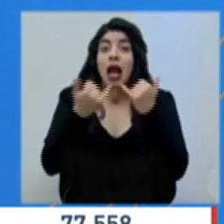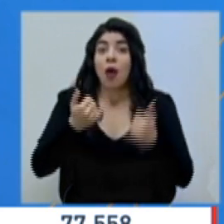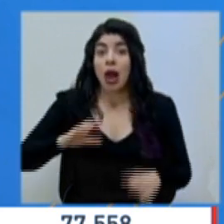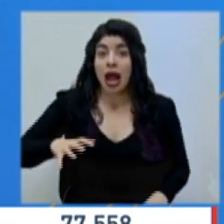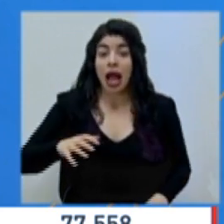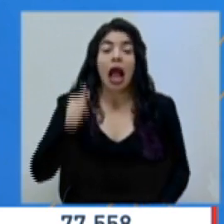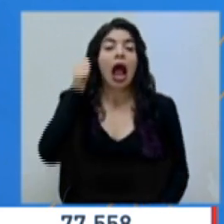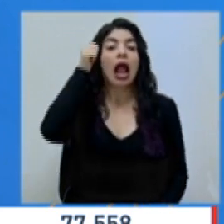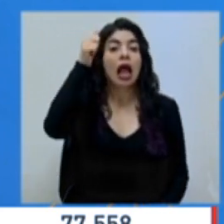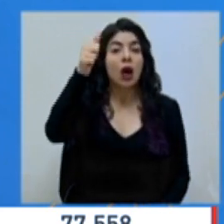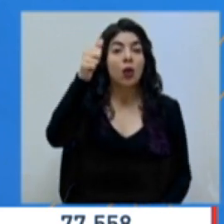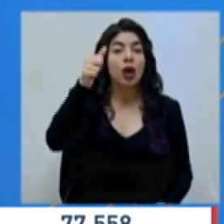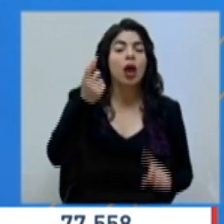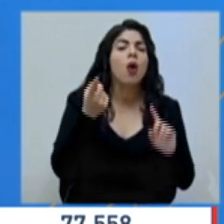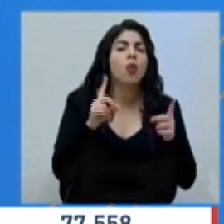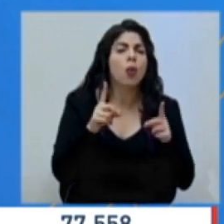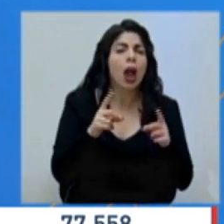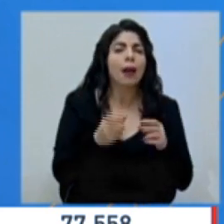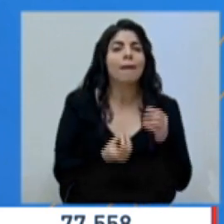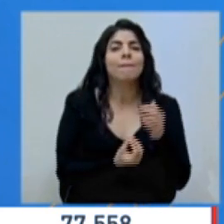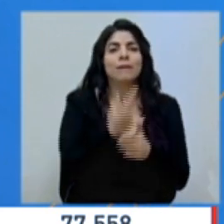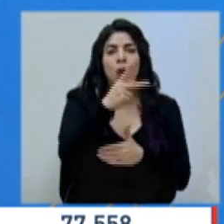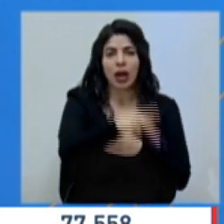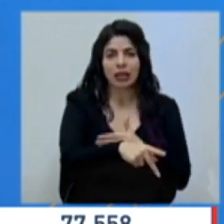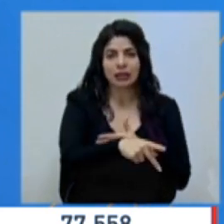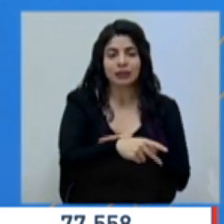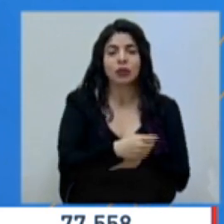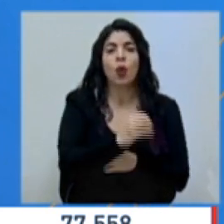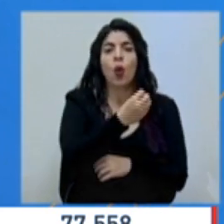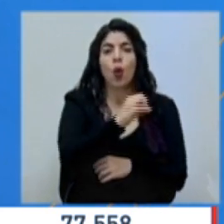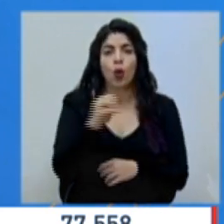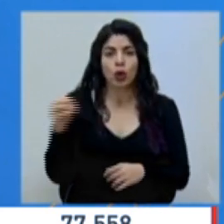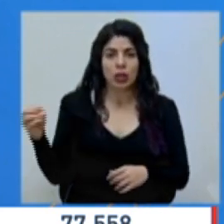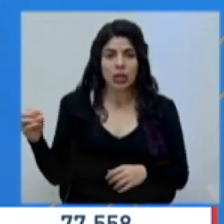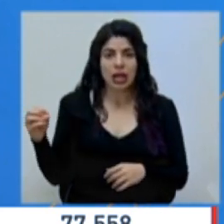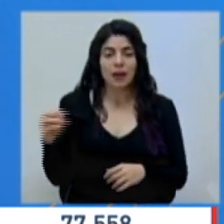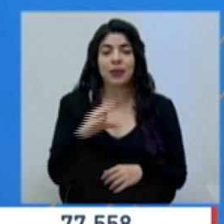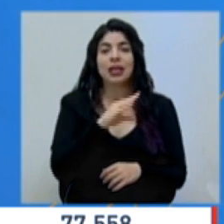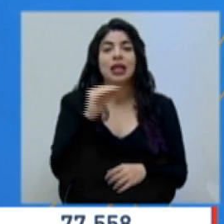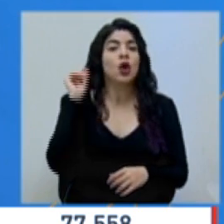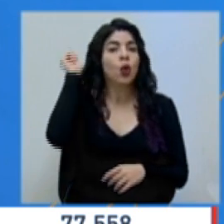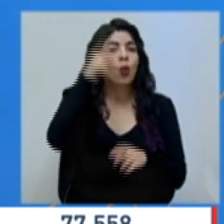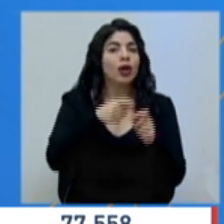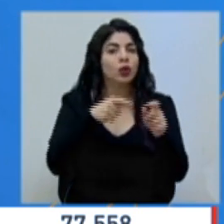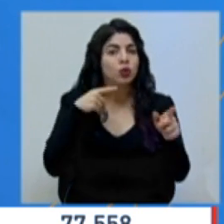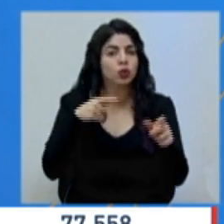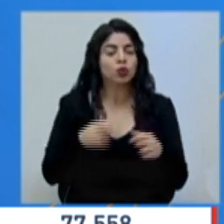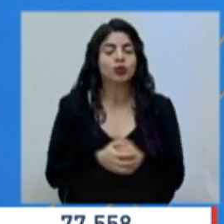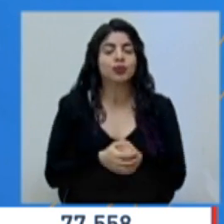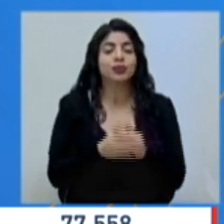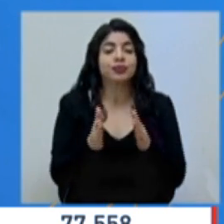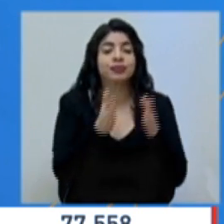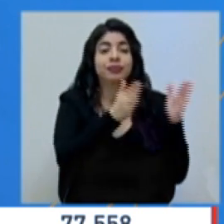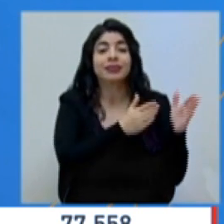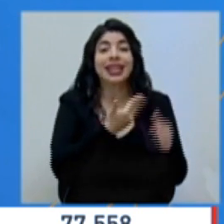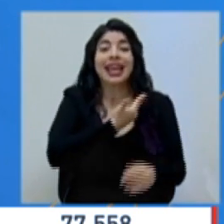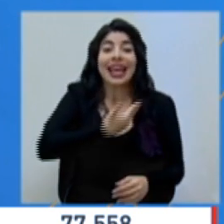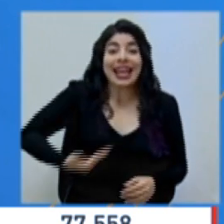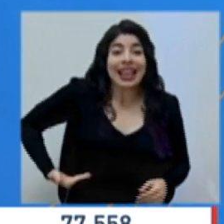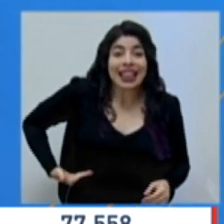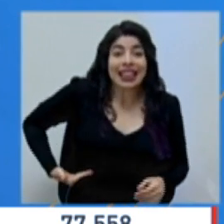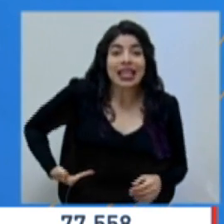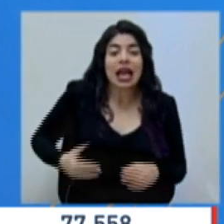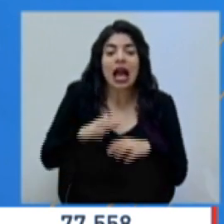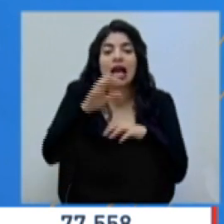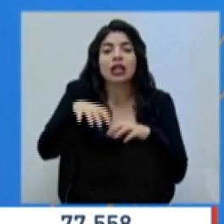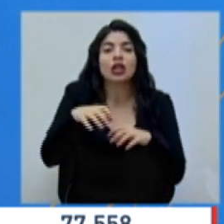en Alajuela, el cantón de Poás, Orotina y Guatuso. En la provincia de Heredia, el cantón